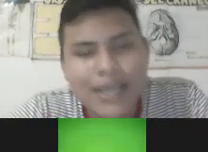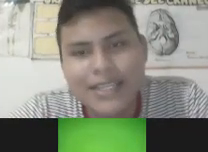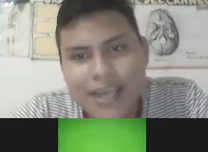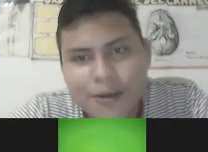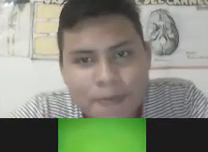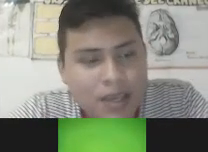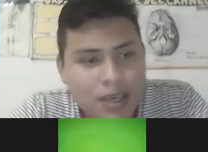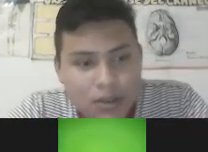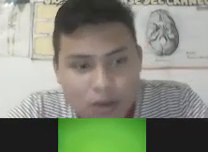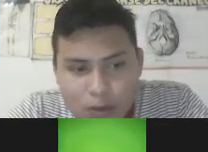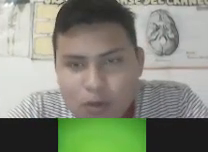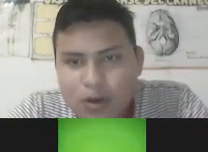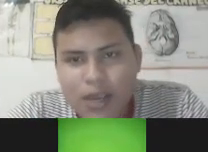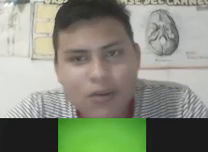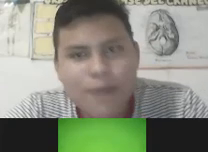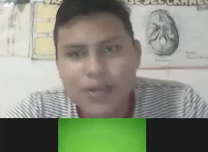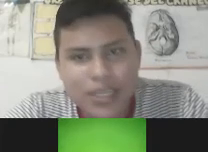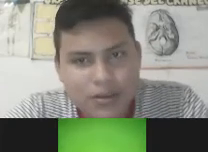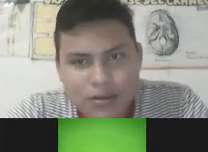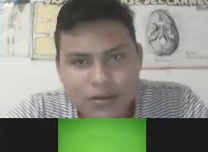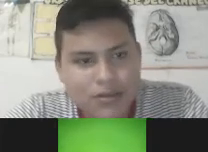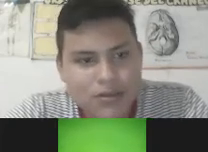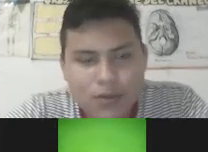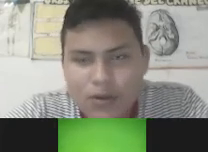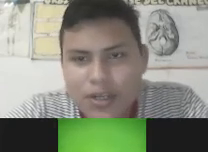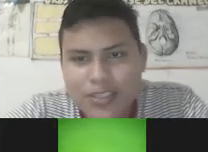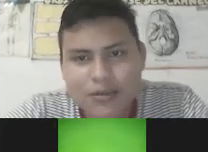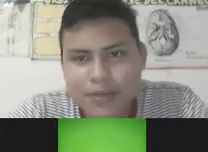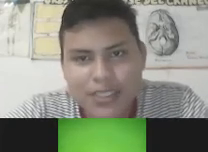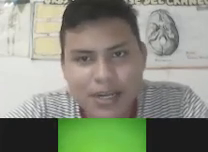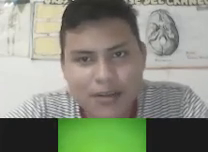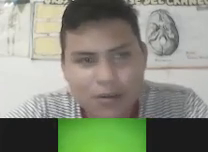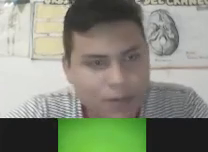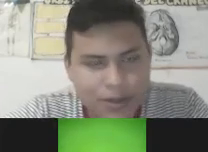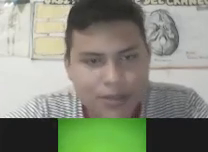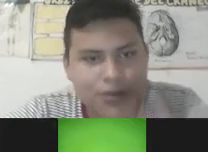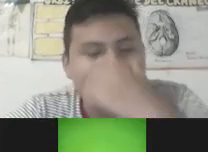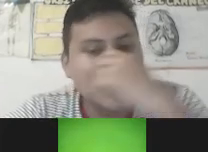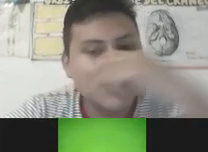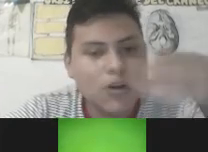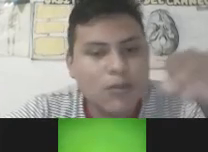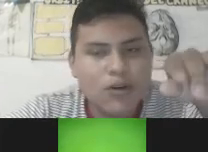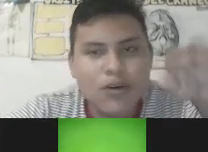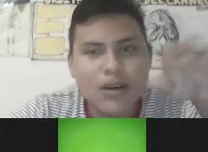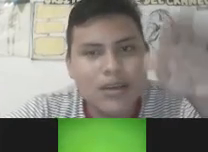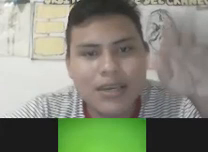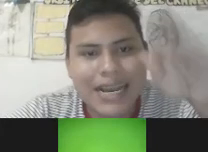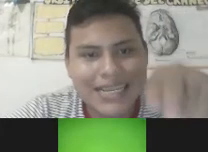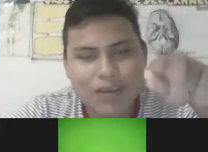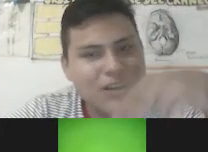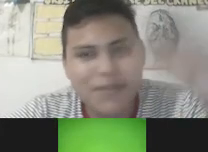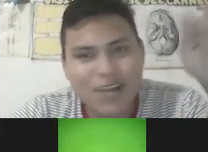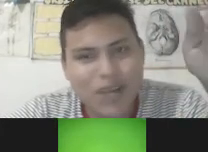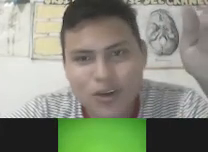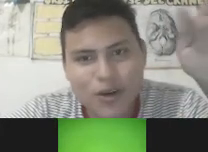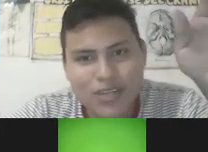músculos estriados. Todos los músculos que encontrás por dentro son músculos lisos, bíceps, todos por dentro. Y todos los músculos